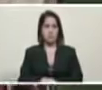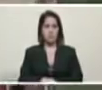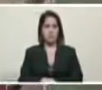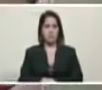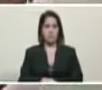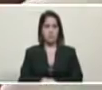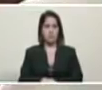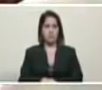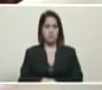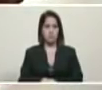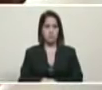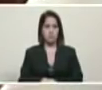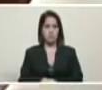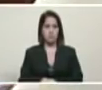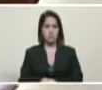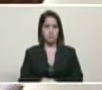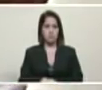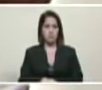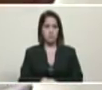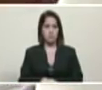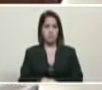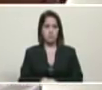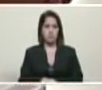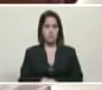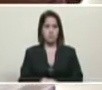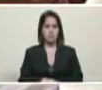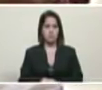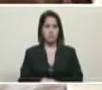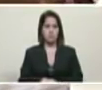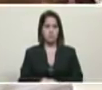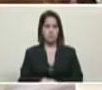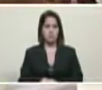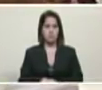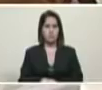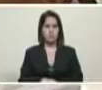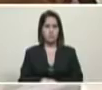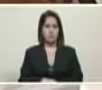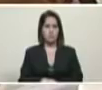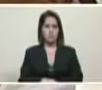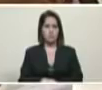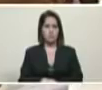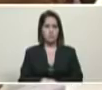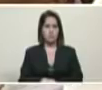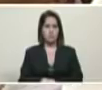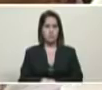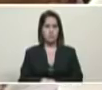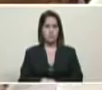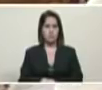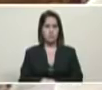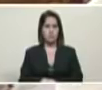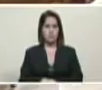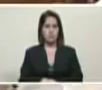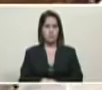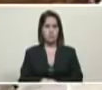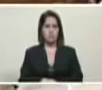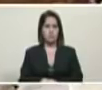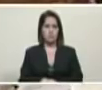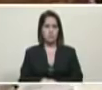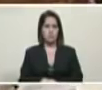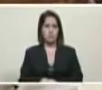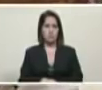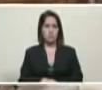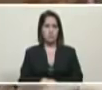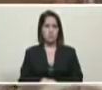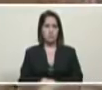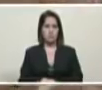Continúa entonces el presidente Nicolás Maduro colocando allí las condecoraciones de estos militares de la patria, quien han